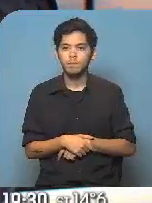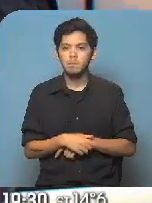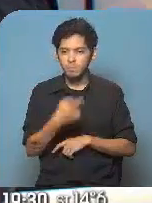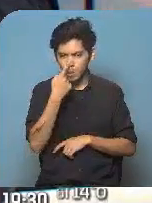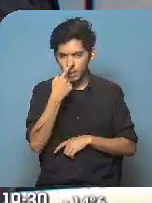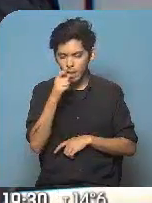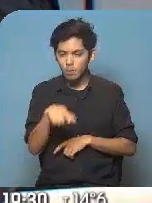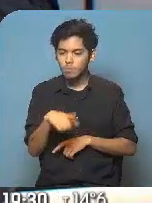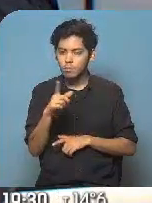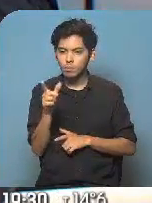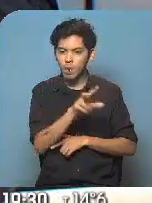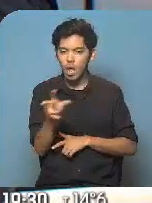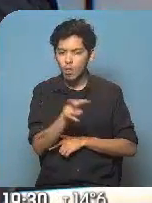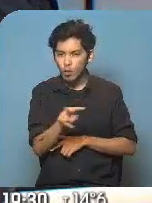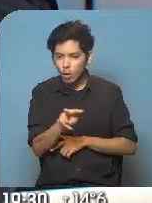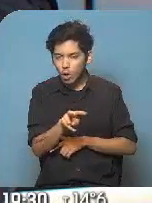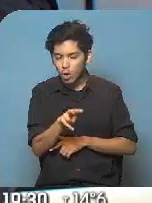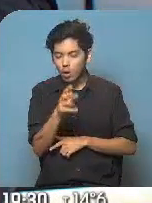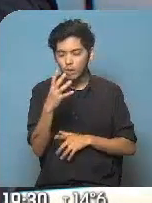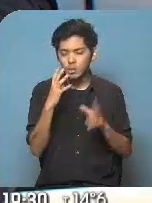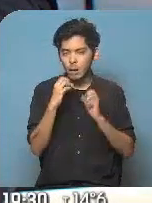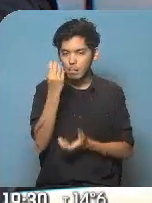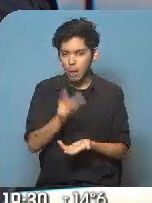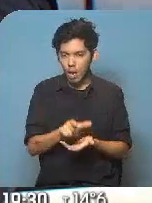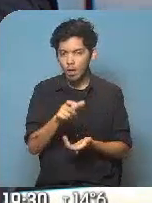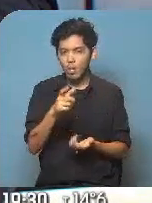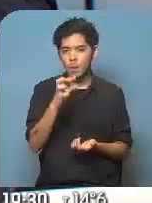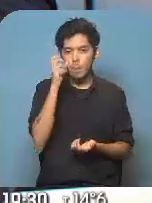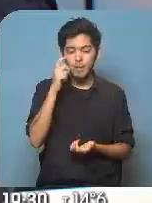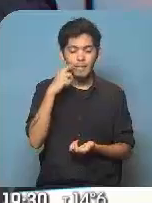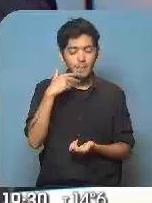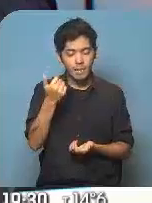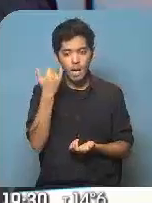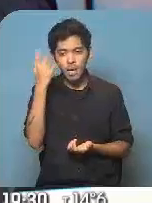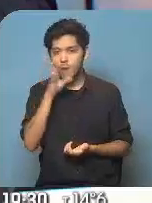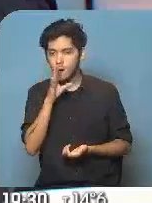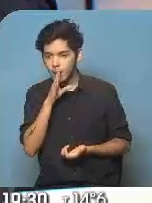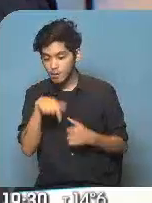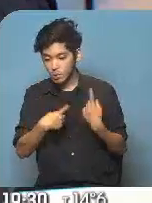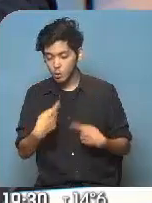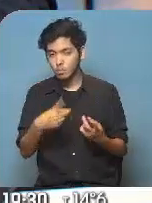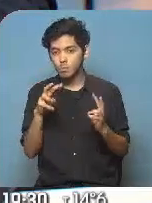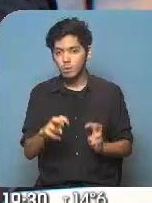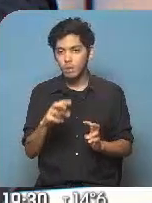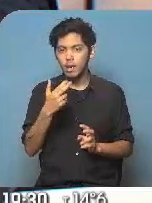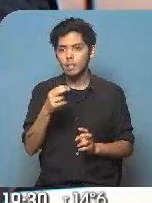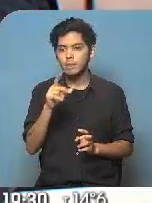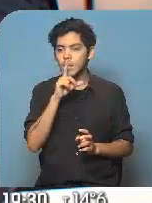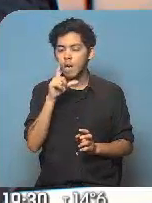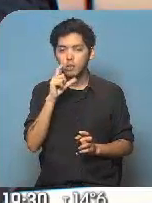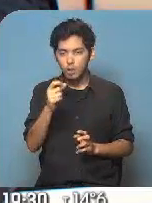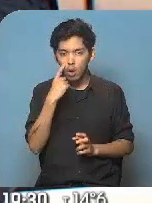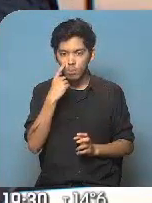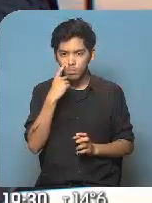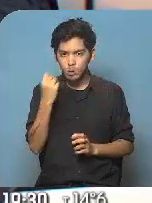interesante el contrapunto de opiniones de los dos embajadores, de Israel y de Palestina en la Argentina. Y seguimos con el tema, ahora con Natalio Steiner, que es un